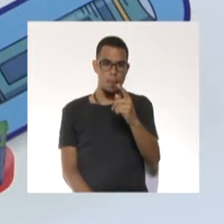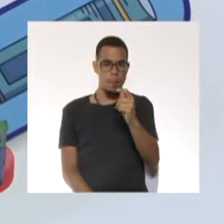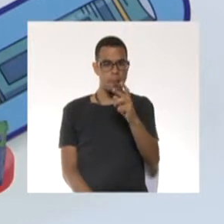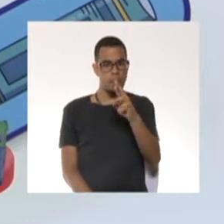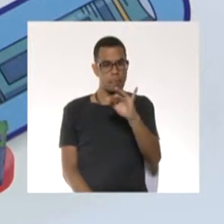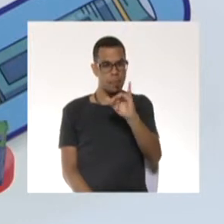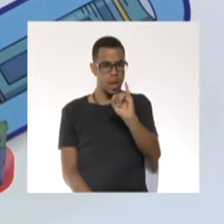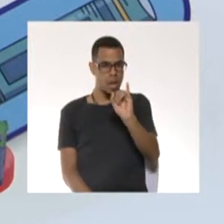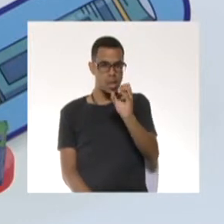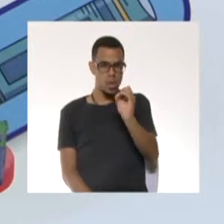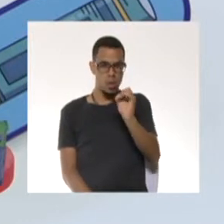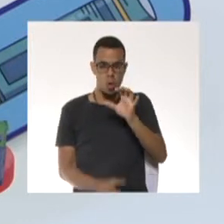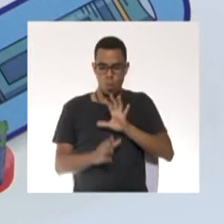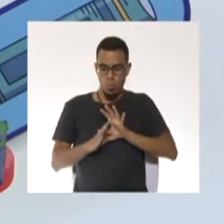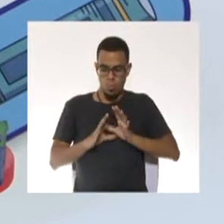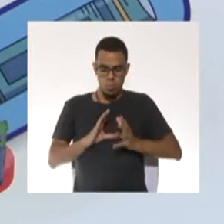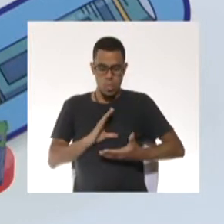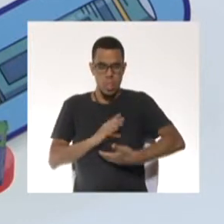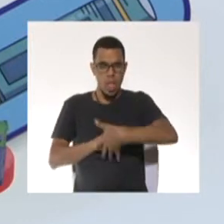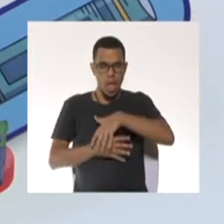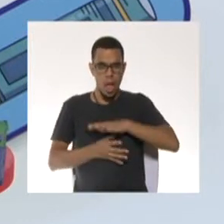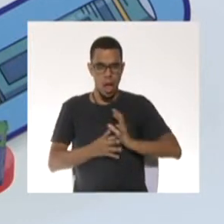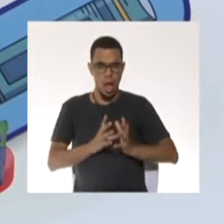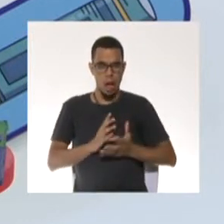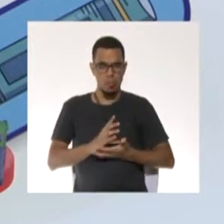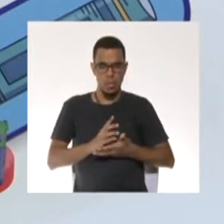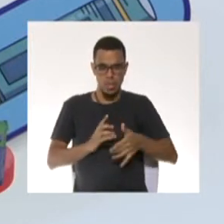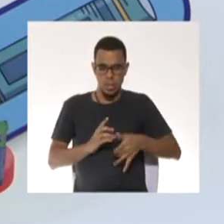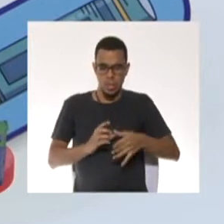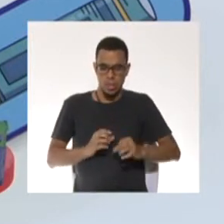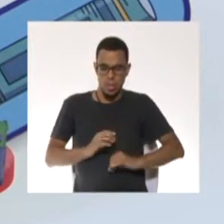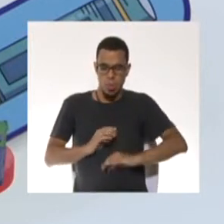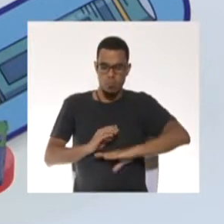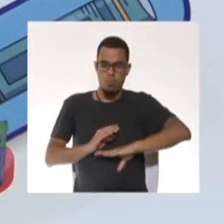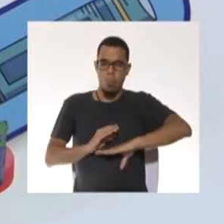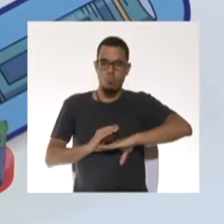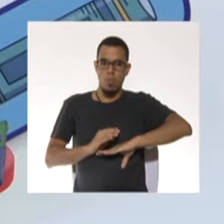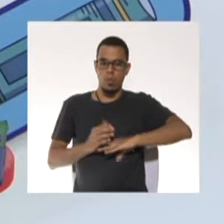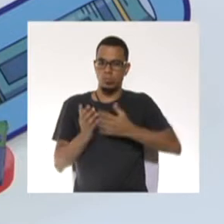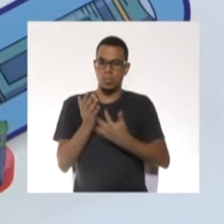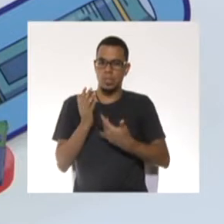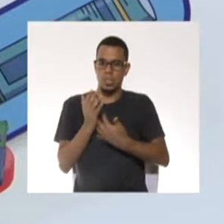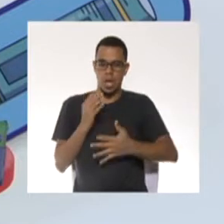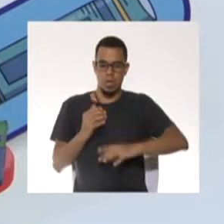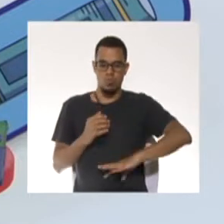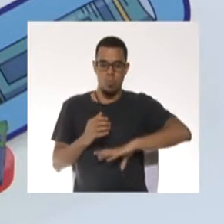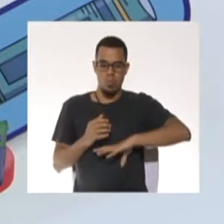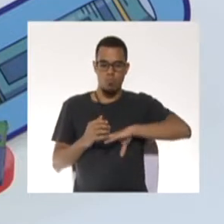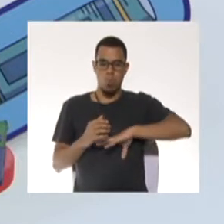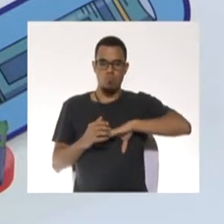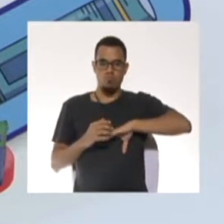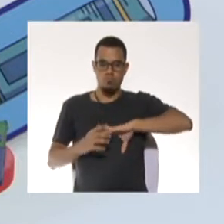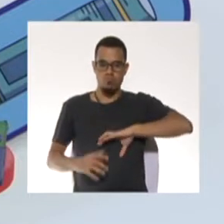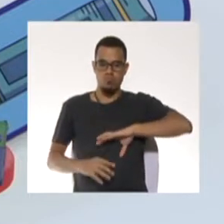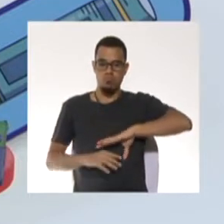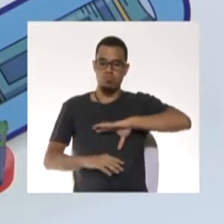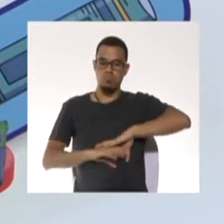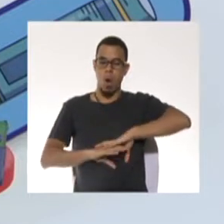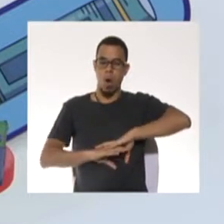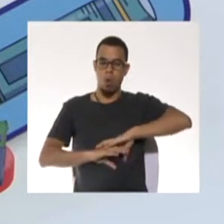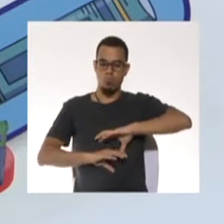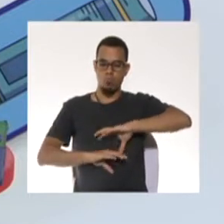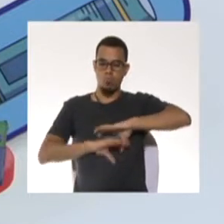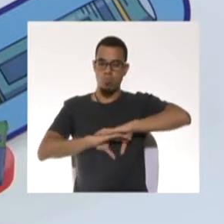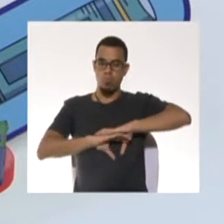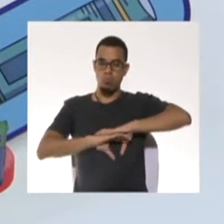útero, es una membrana, es como una capa, y ¿qué va a pasar? Se va a llenar de sangre, se va a irrigar y se va a poner como un colchoncito. ¿Por qué? Porque cuando se